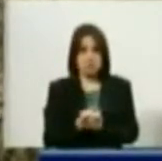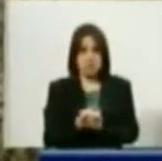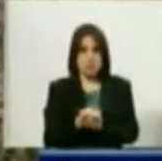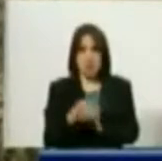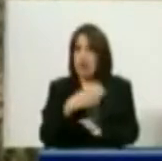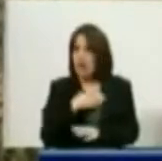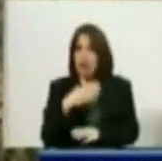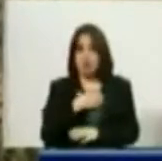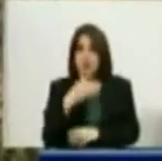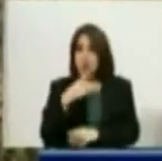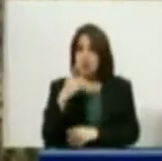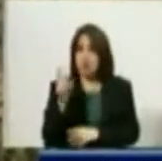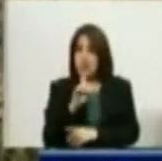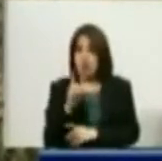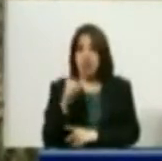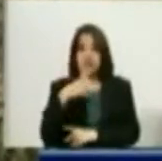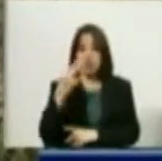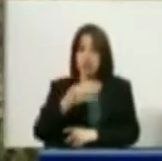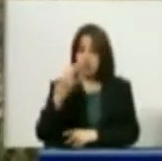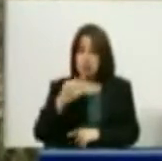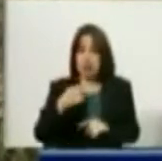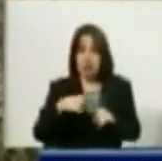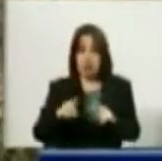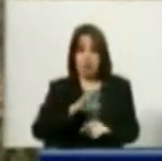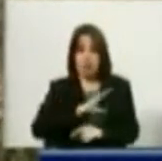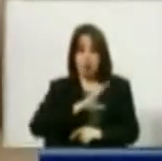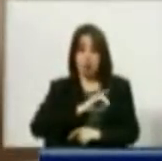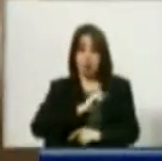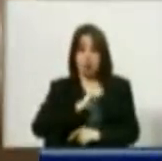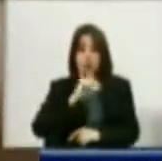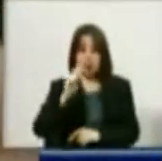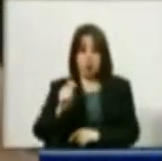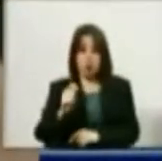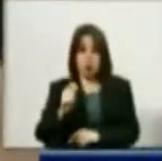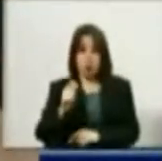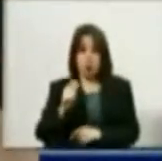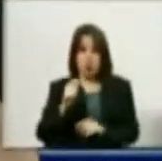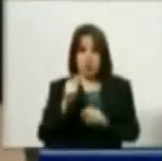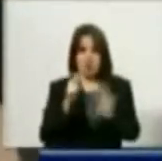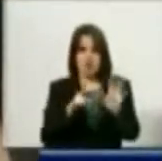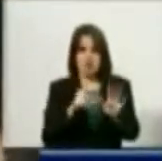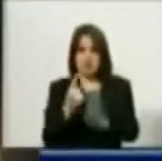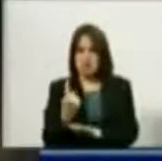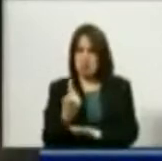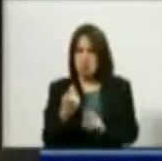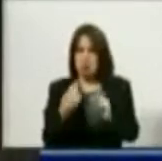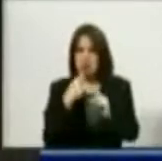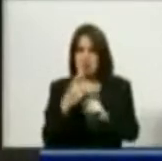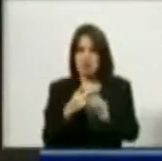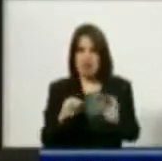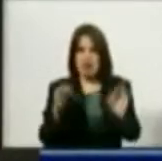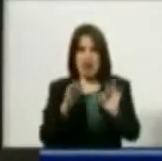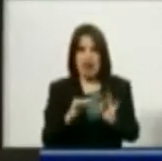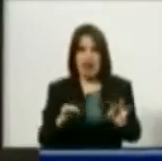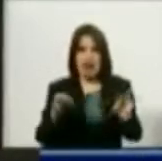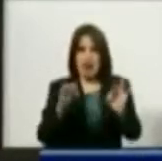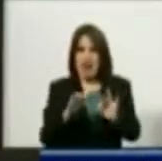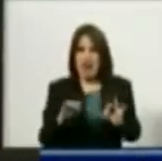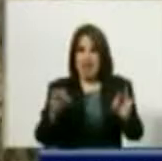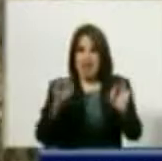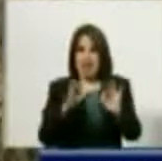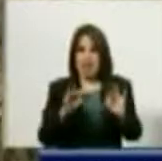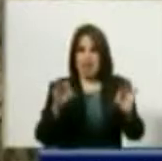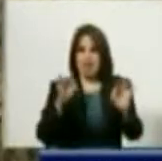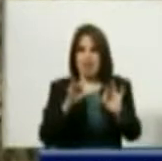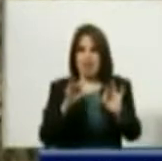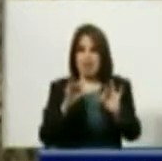que no se podía en verdad Porque aquella constitución del año sesenta y uno por ninguna parte hablaba que que